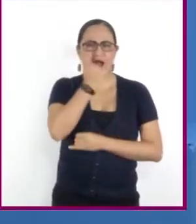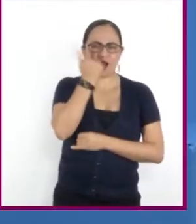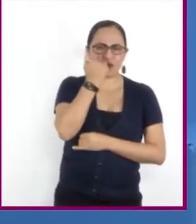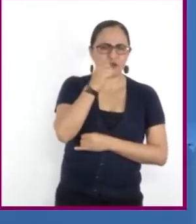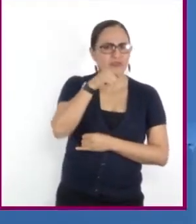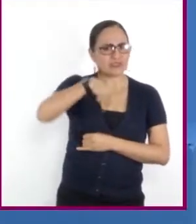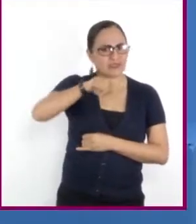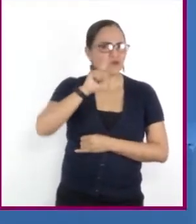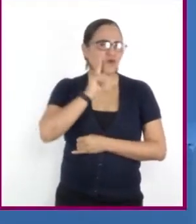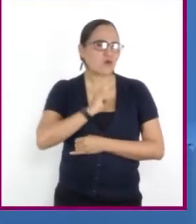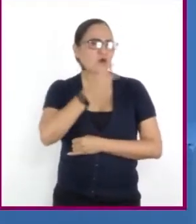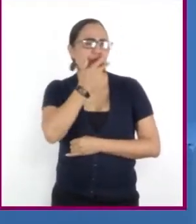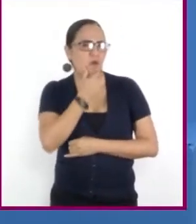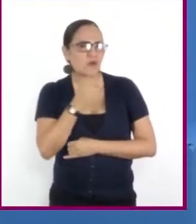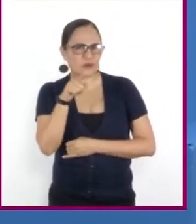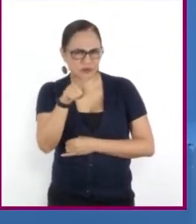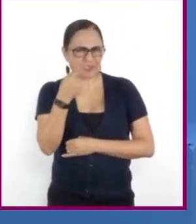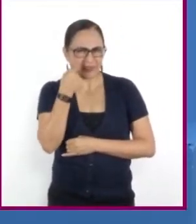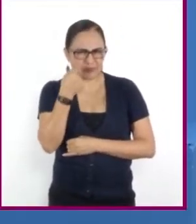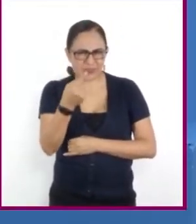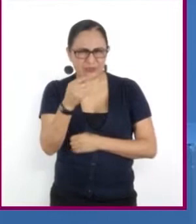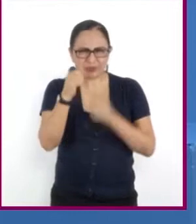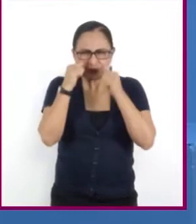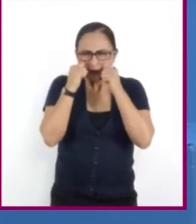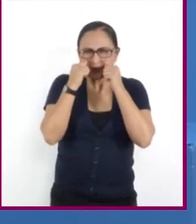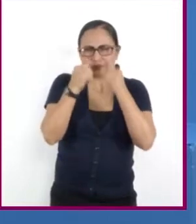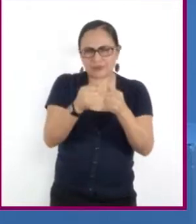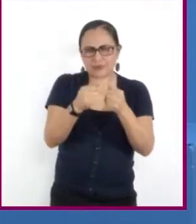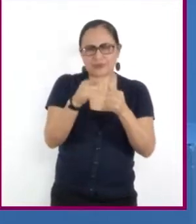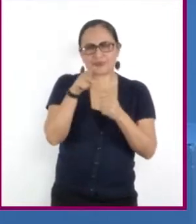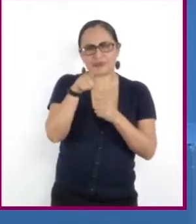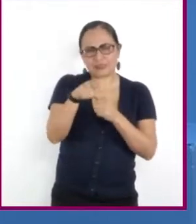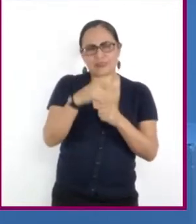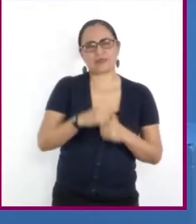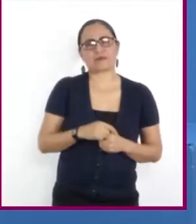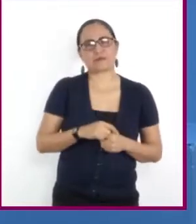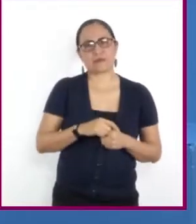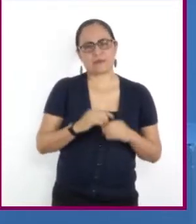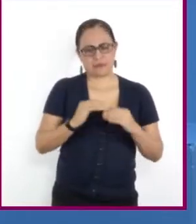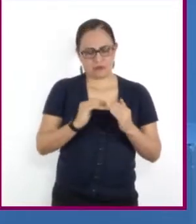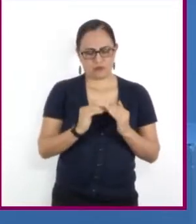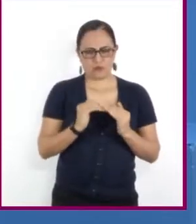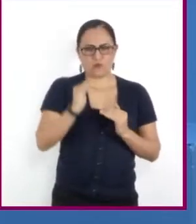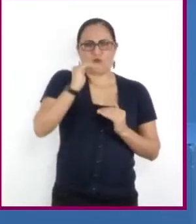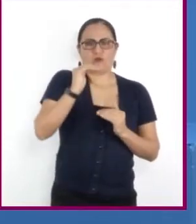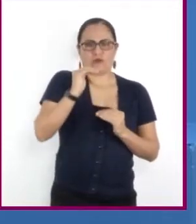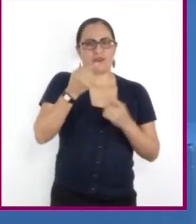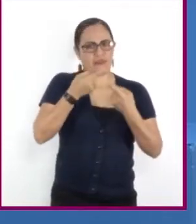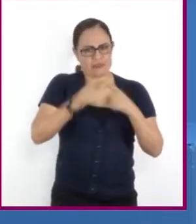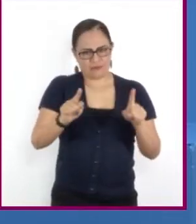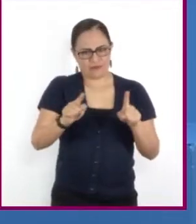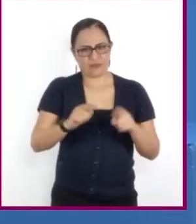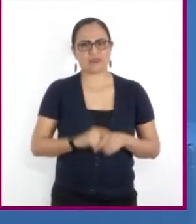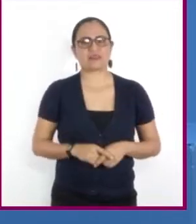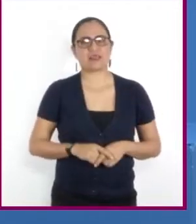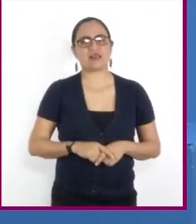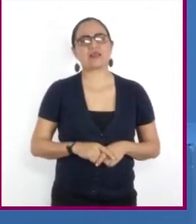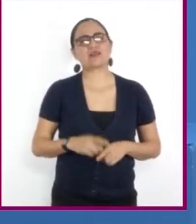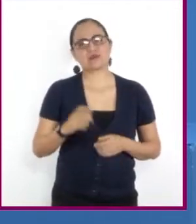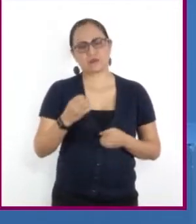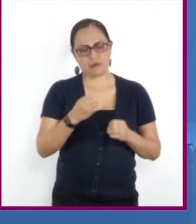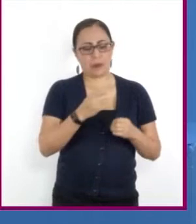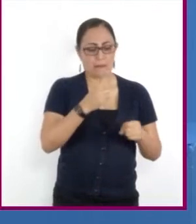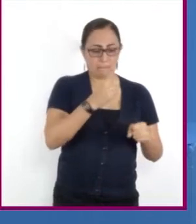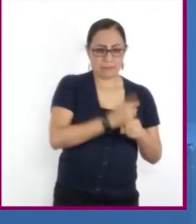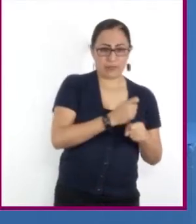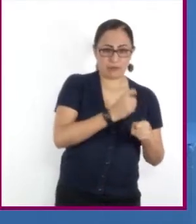estudiantes. Si miraron con atención, podemos notar que existe una diferencia de volumen, por lo cual, si tenemos los datos del